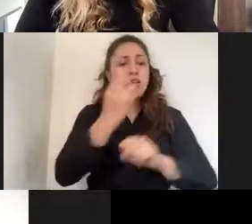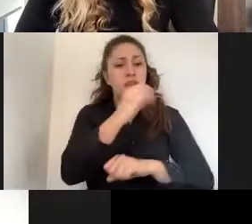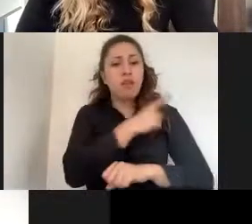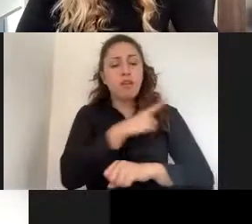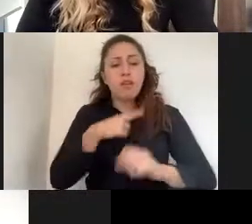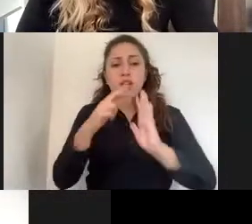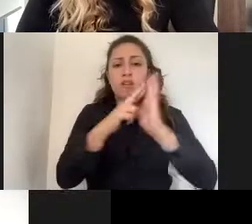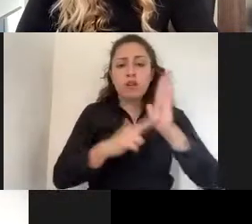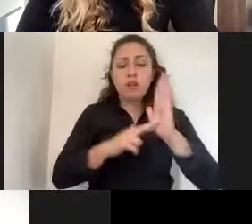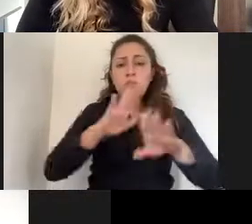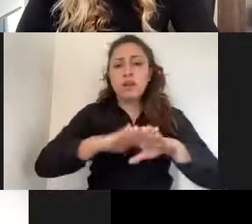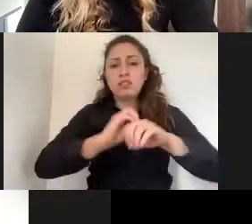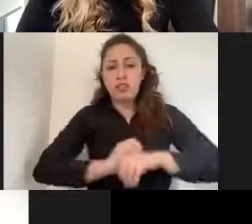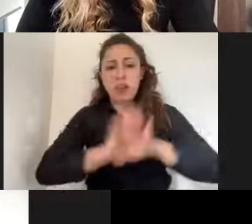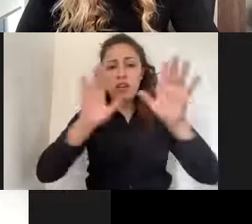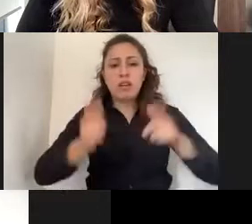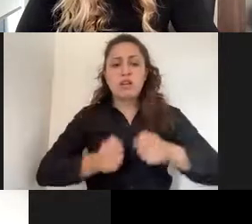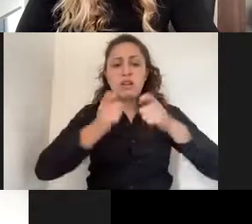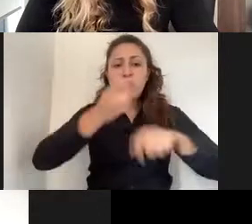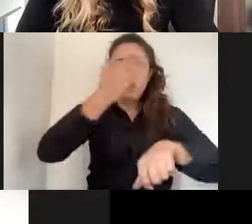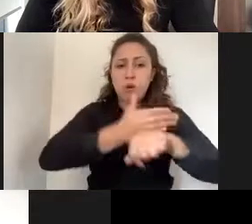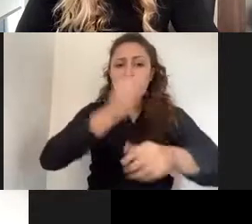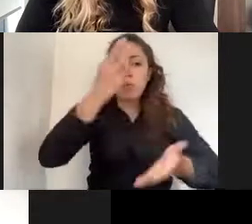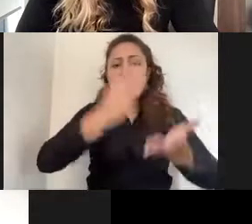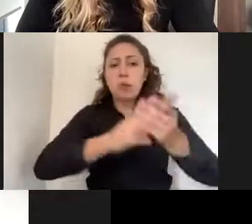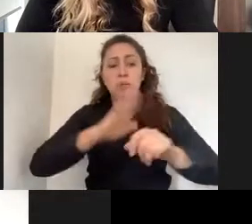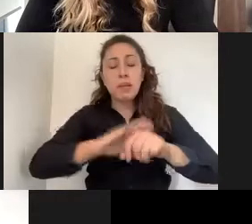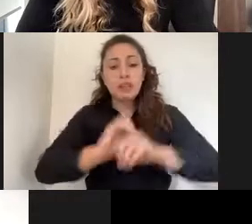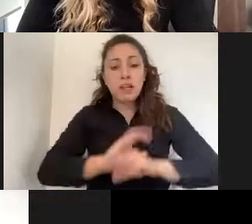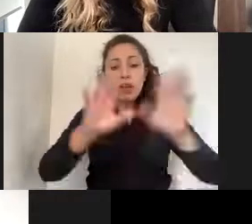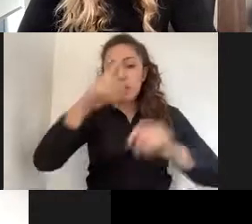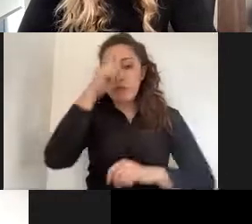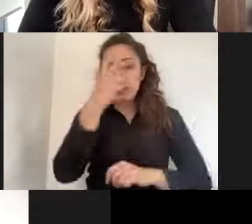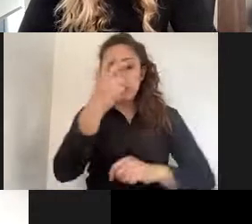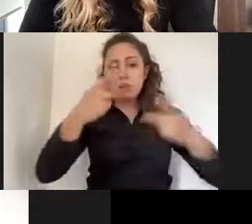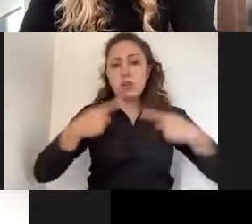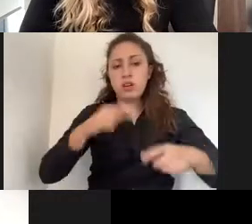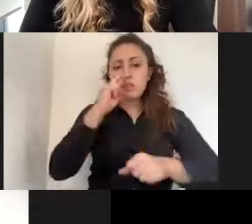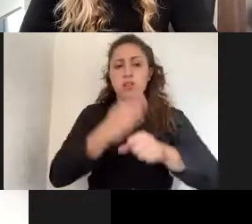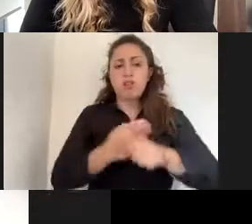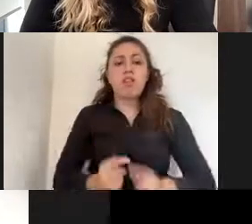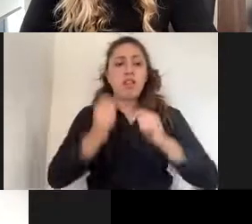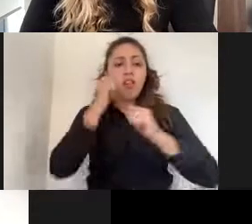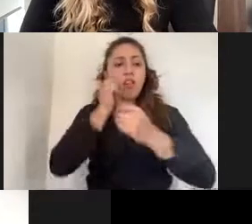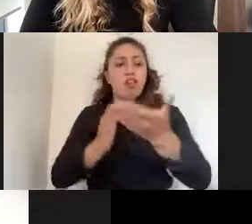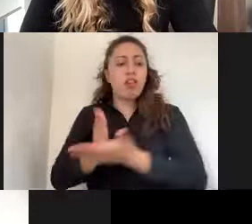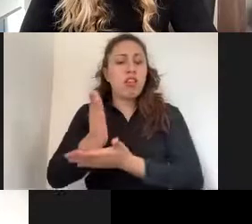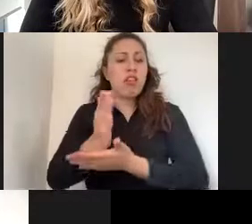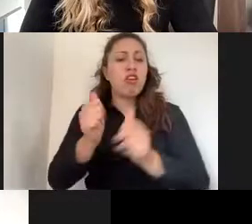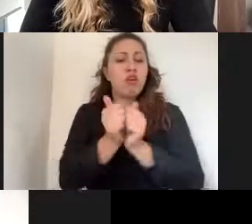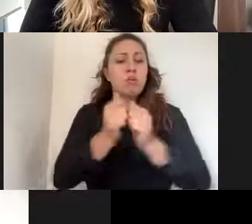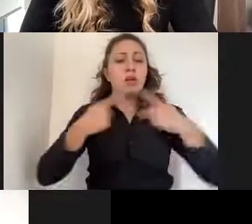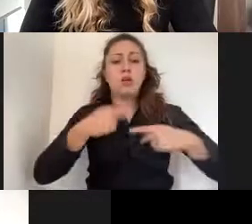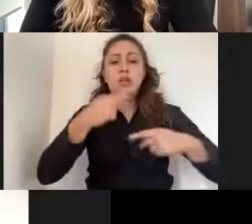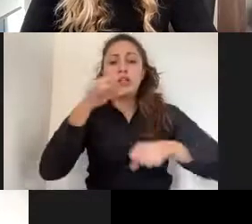y sanciones mucho más precisas y mucho más amplias relacionados con estos temas.